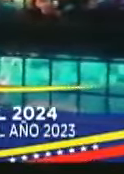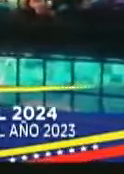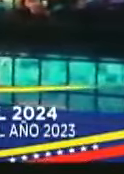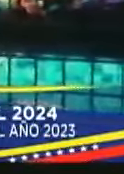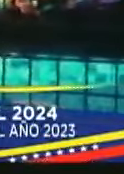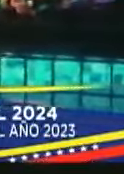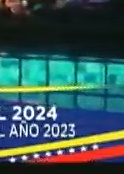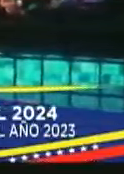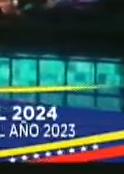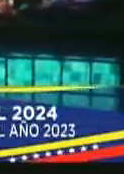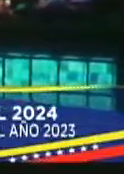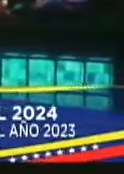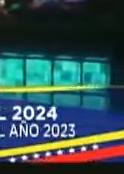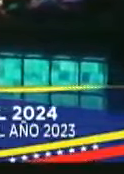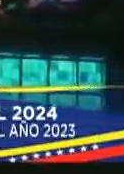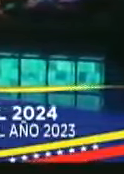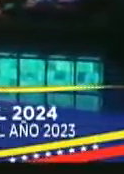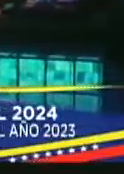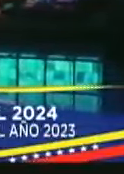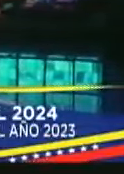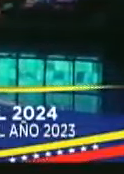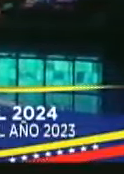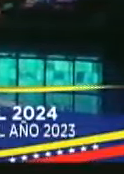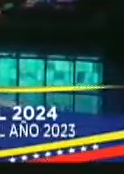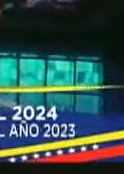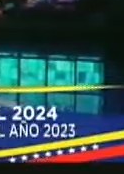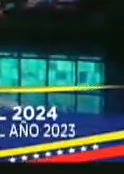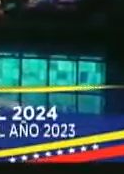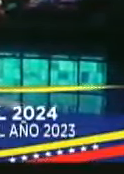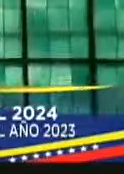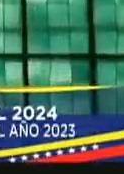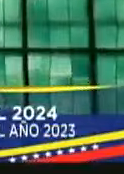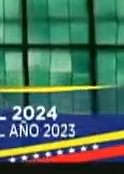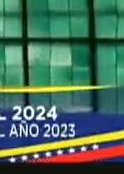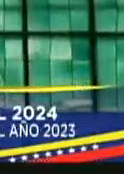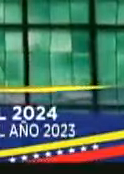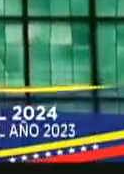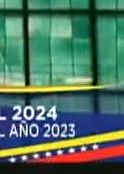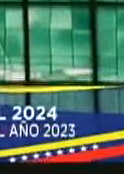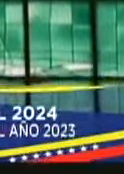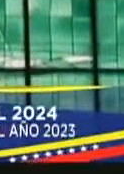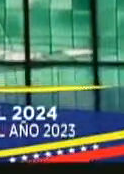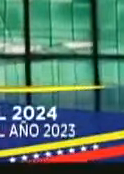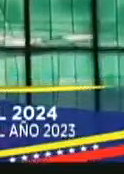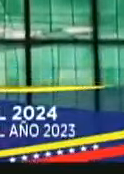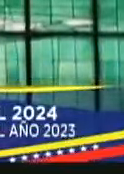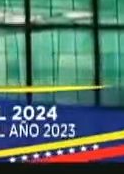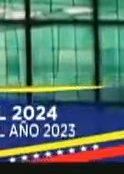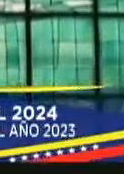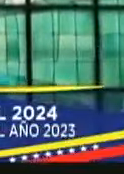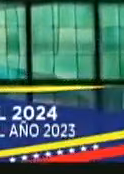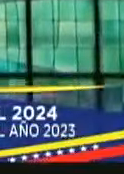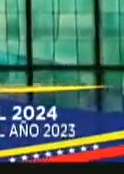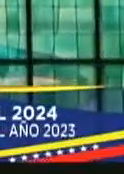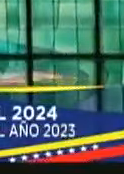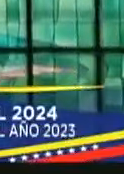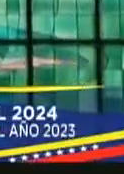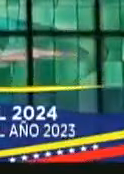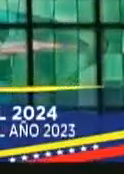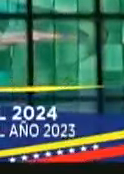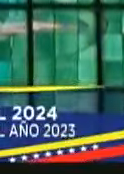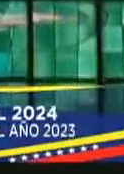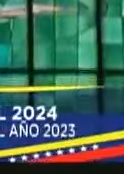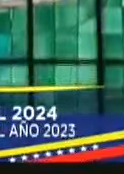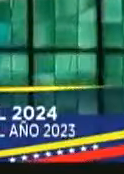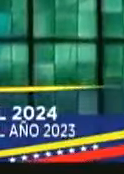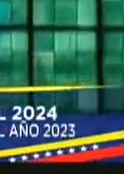Constitución de la República Bolivariana de Venezuela. También hacía referencia al acuerdo firmado en Barbados, que es asumido por el TSJ